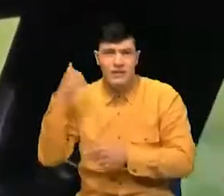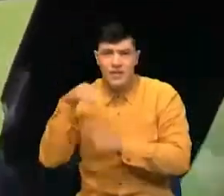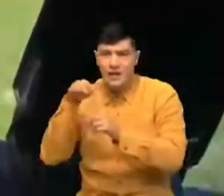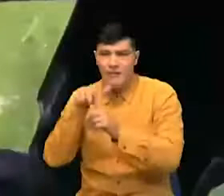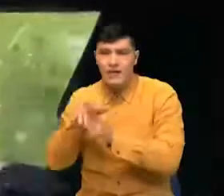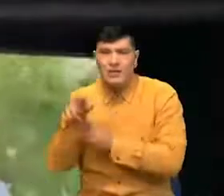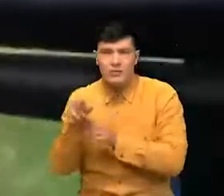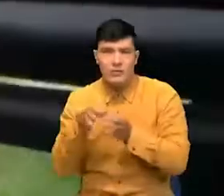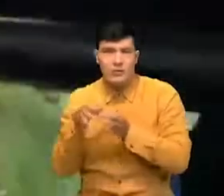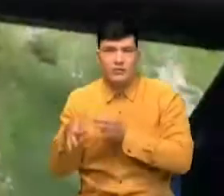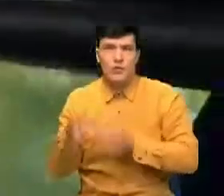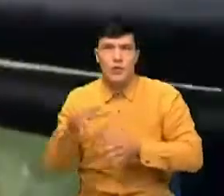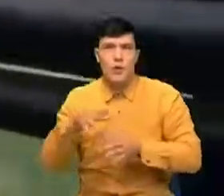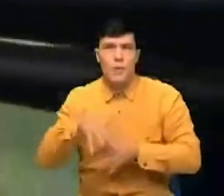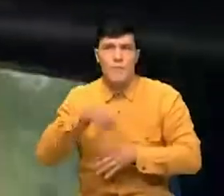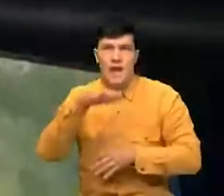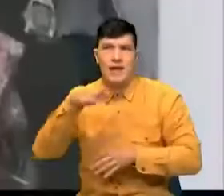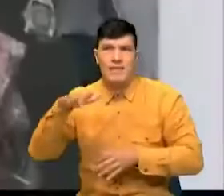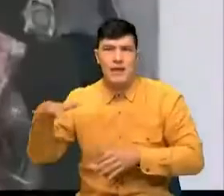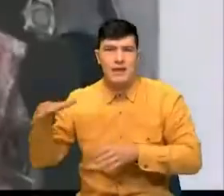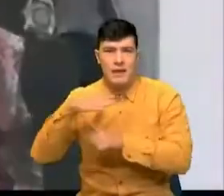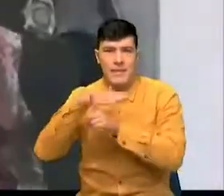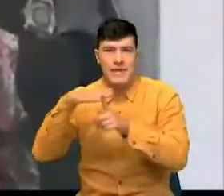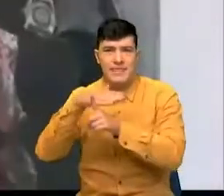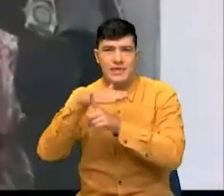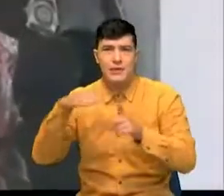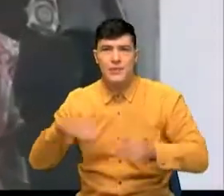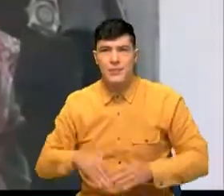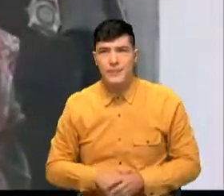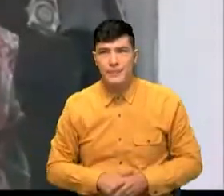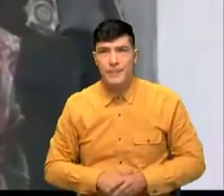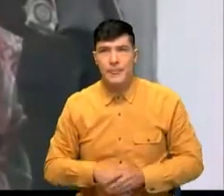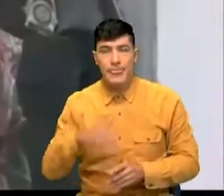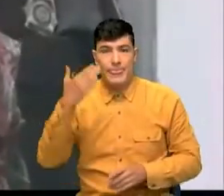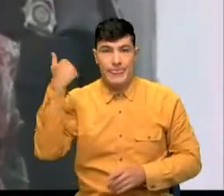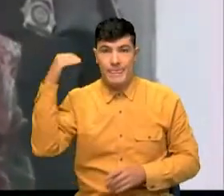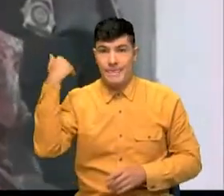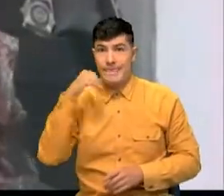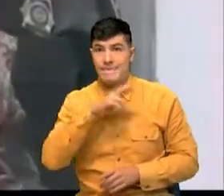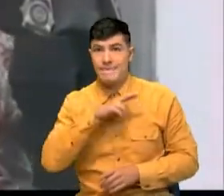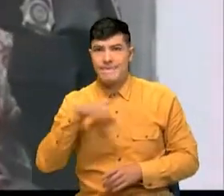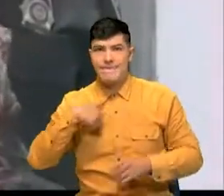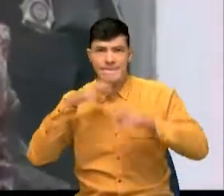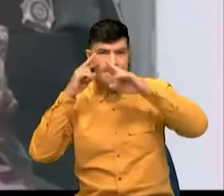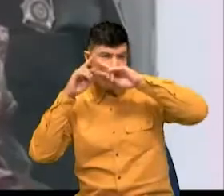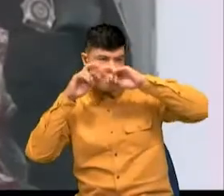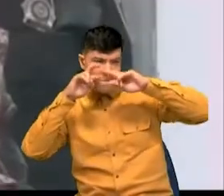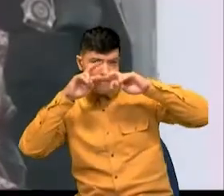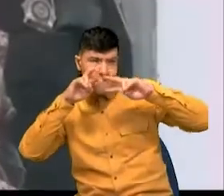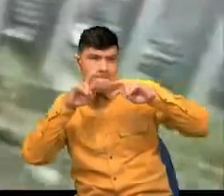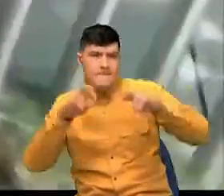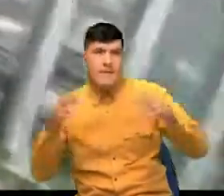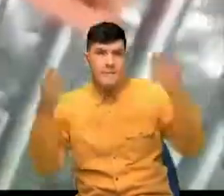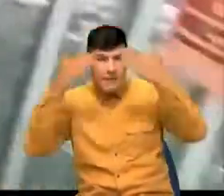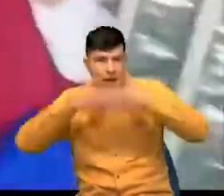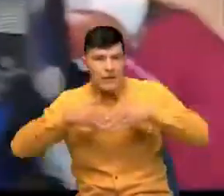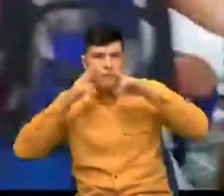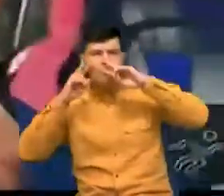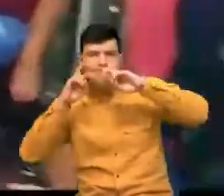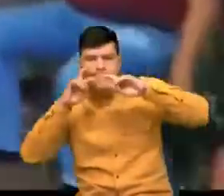Magdalena Medio. Es un trabajo interesante, que es de 6 meses de inteligencia, un proceso donde se